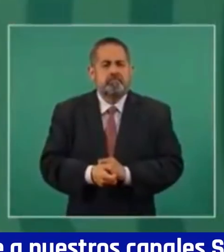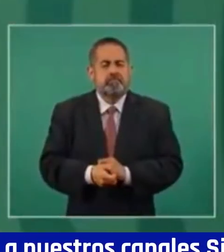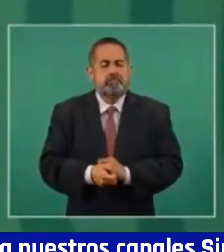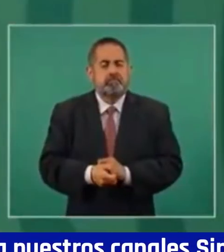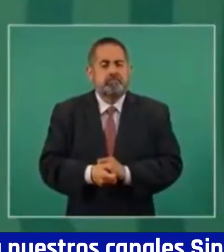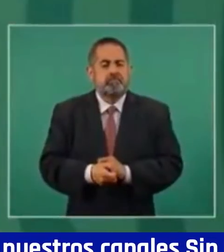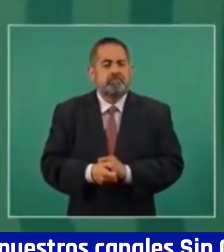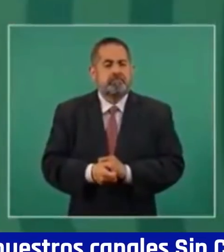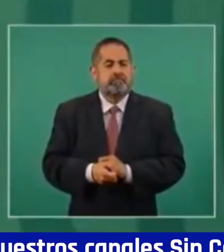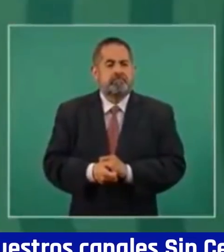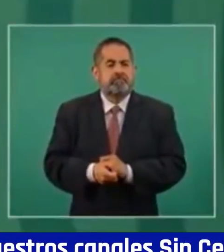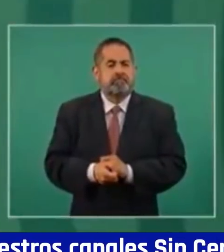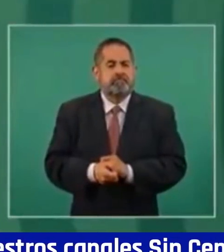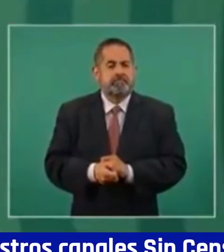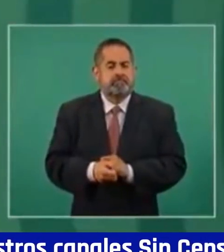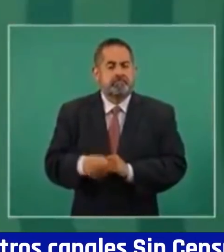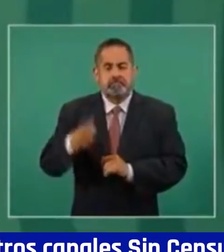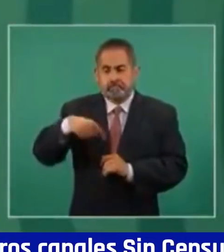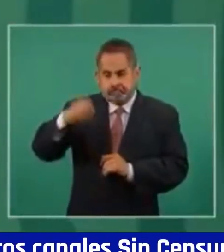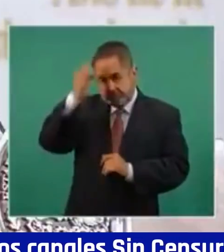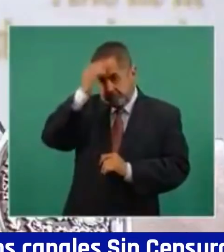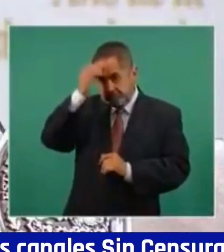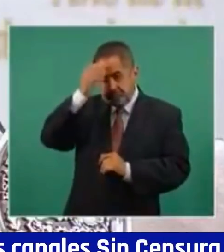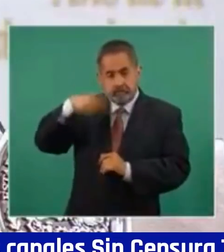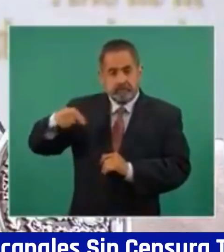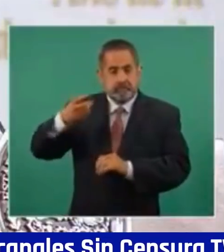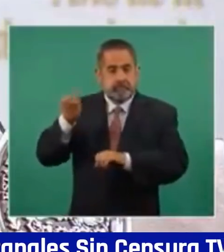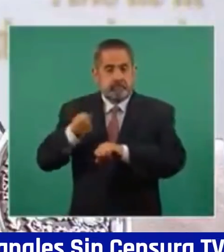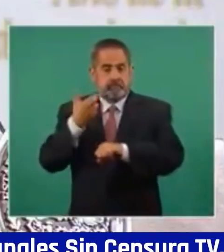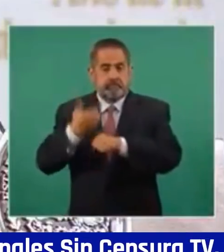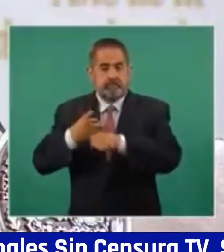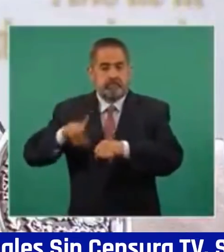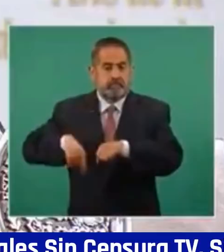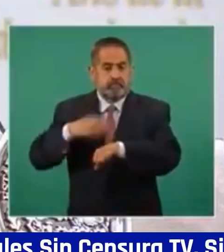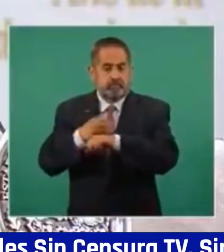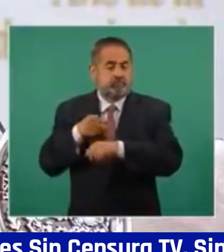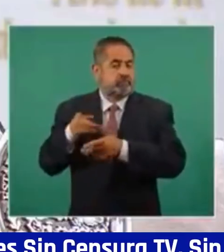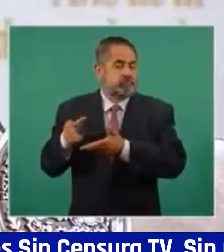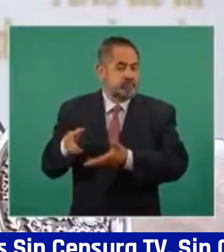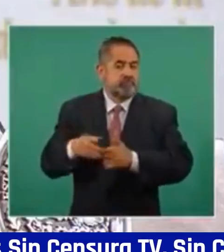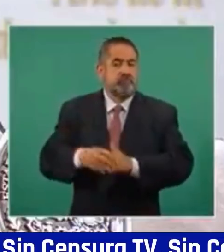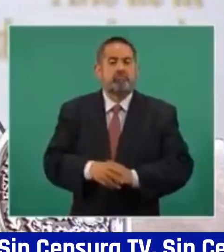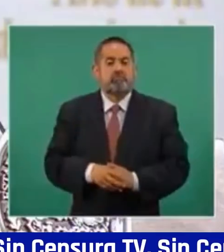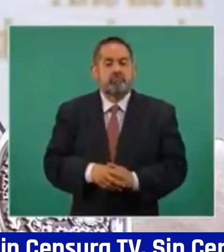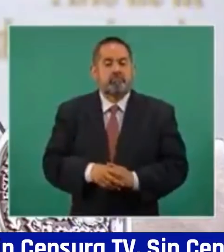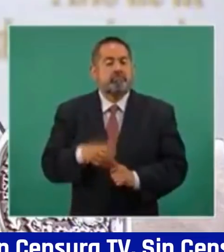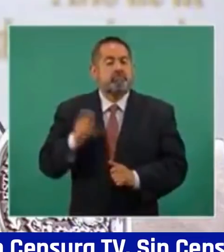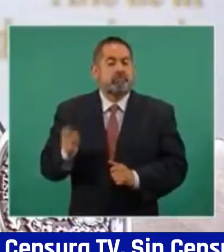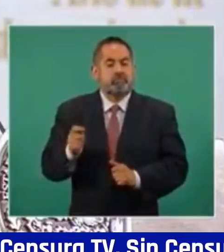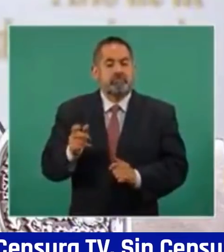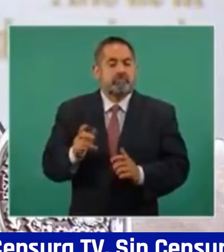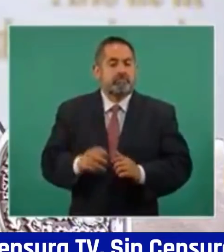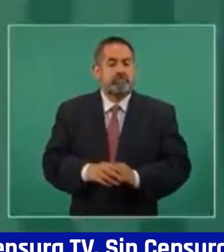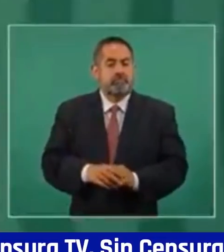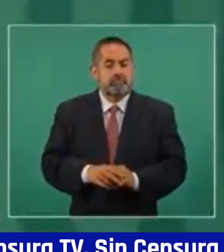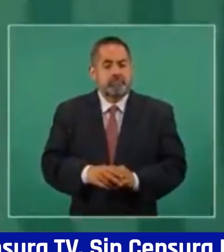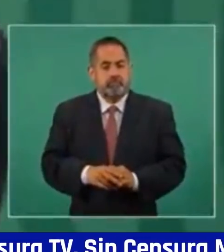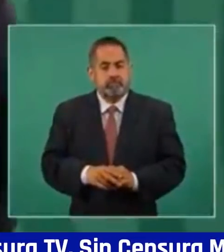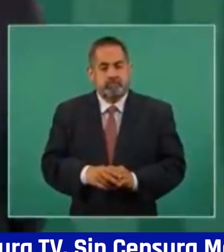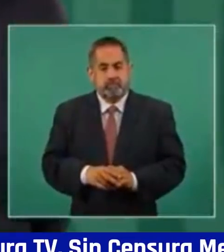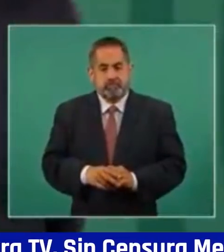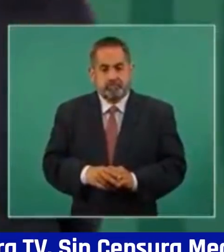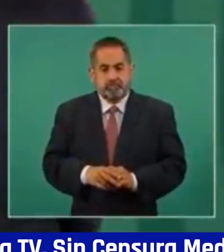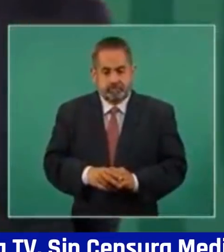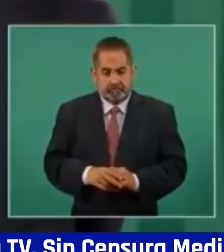La opinión de la secretaria de Gobernación es de que no